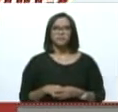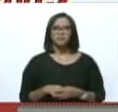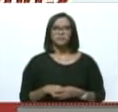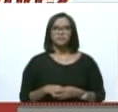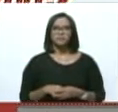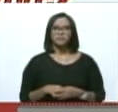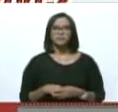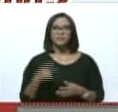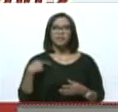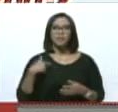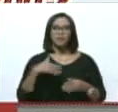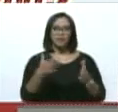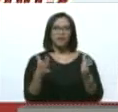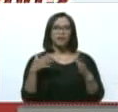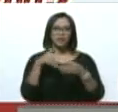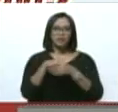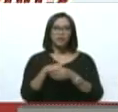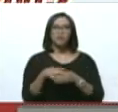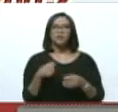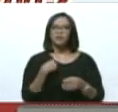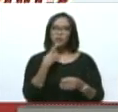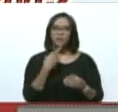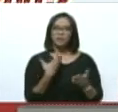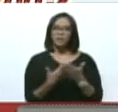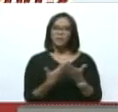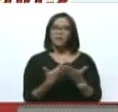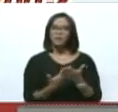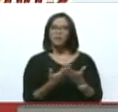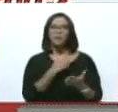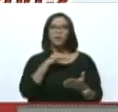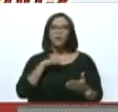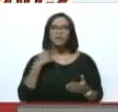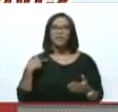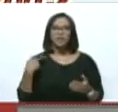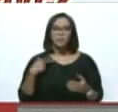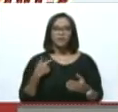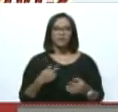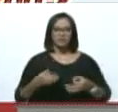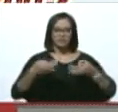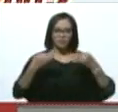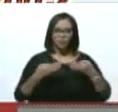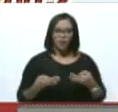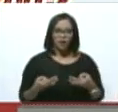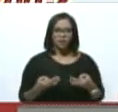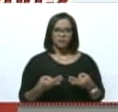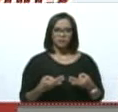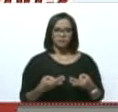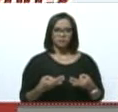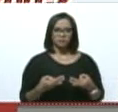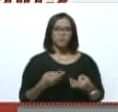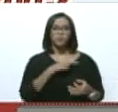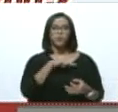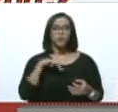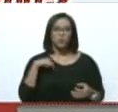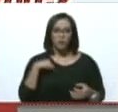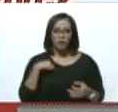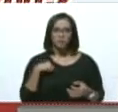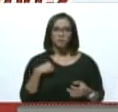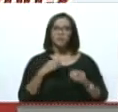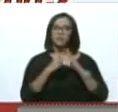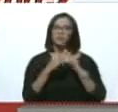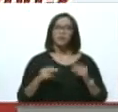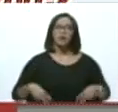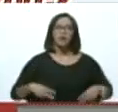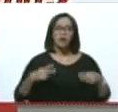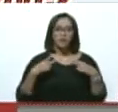Nosotros tenemos que ganar elecciones. Y yo les decía en el partido que nosotros tenemos que asegurar los nuestros de toda la vida.